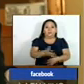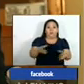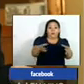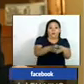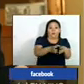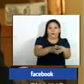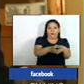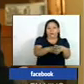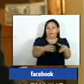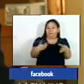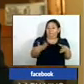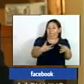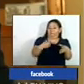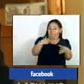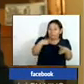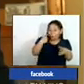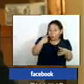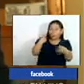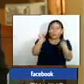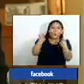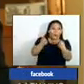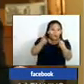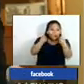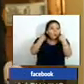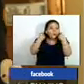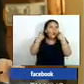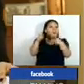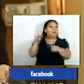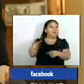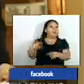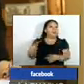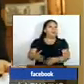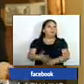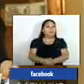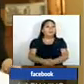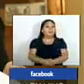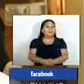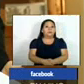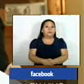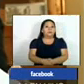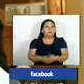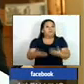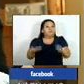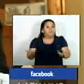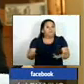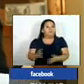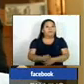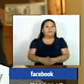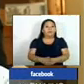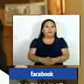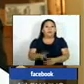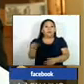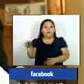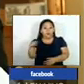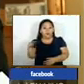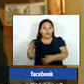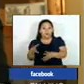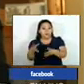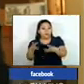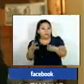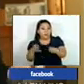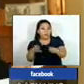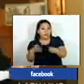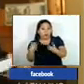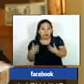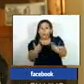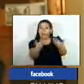parte creemos que es increíble, increíble lo que ellos han hecho. Han dejado y pretenden dejar en